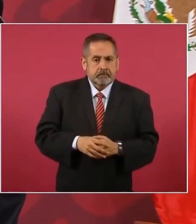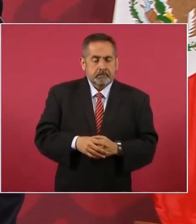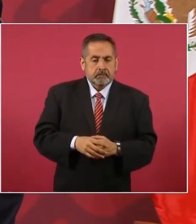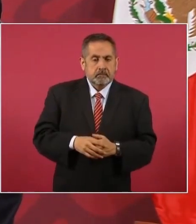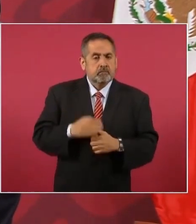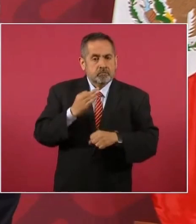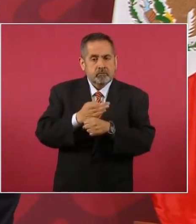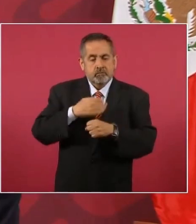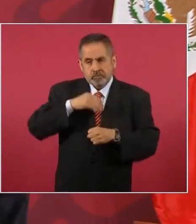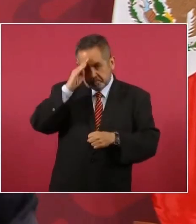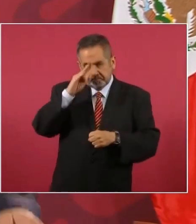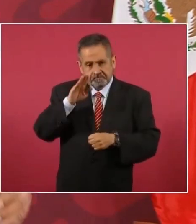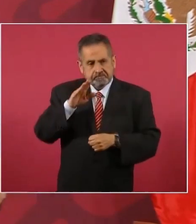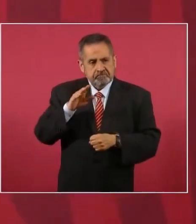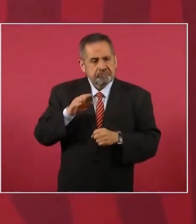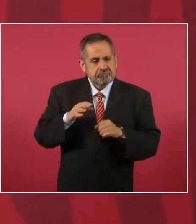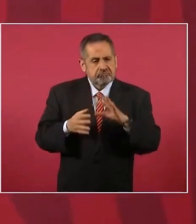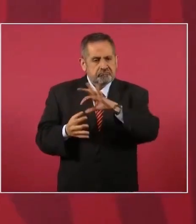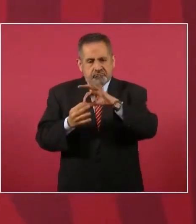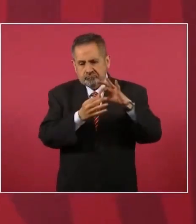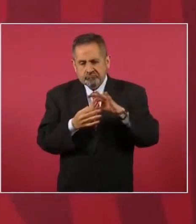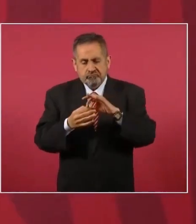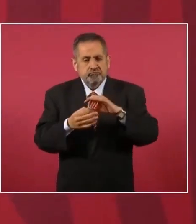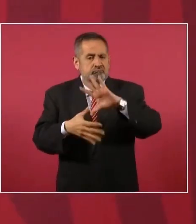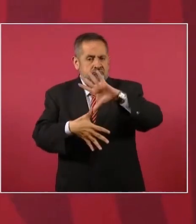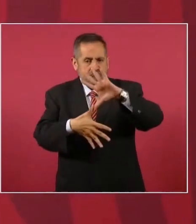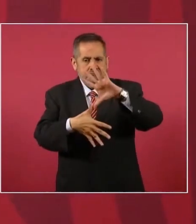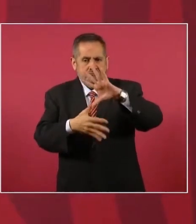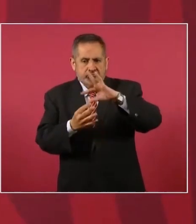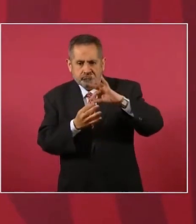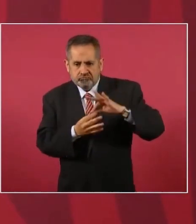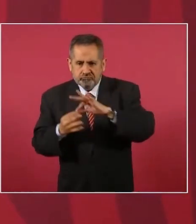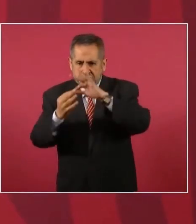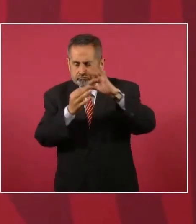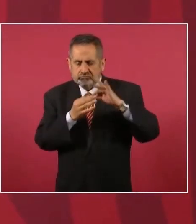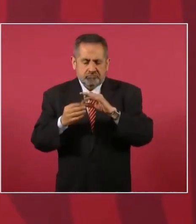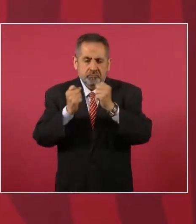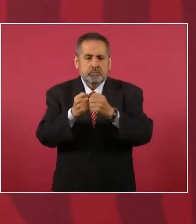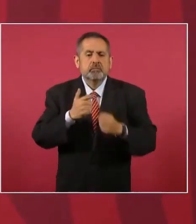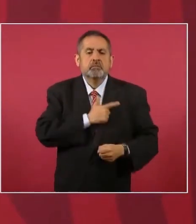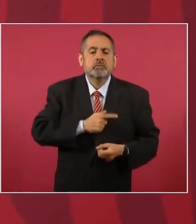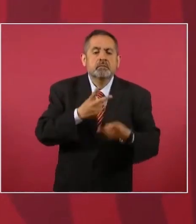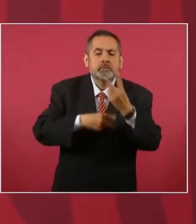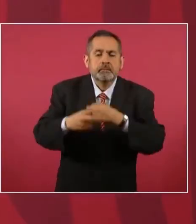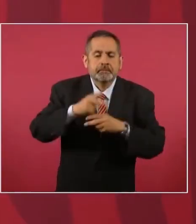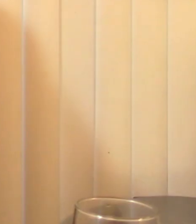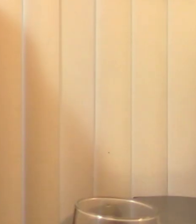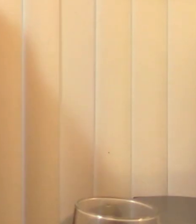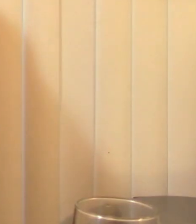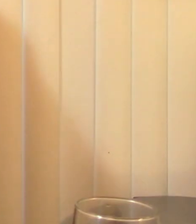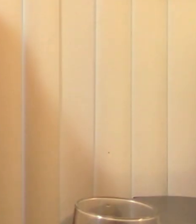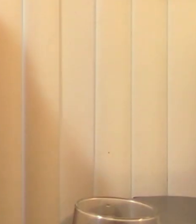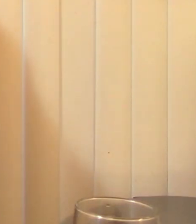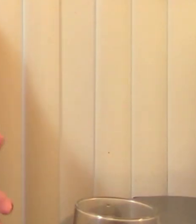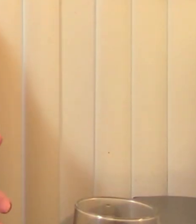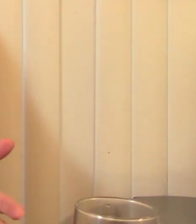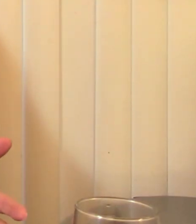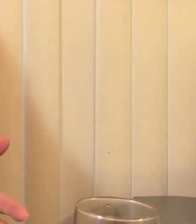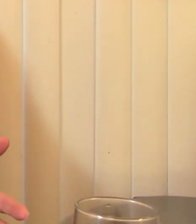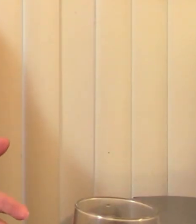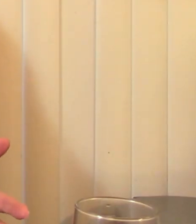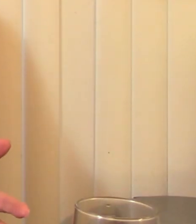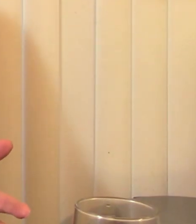estamos por la integración de toda América y nos da mucho gusto que estés aquí con nosotros.